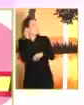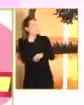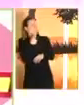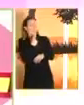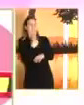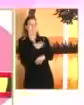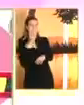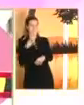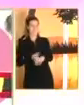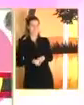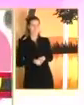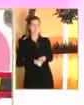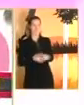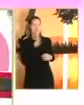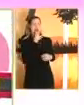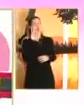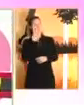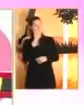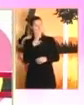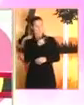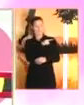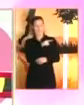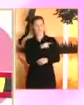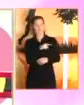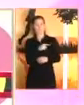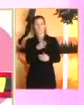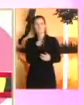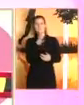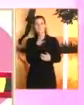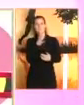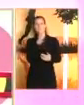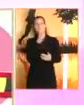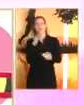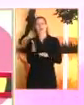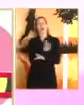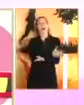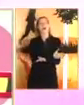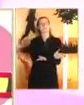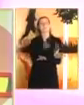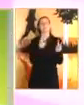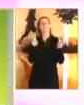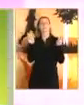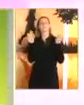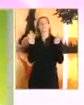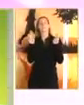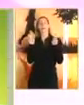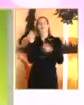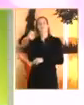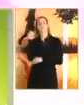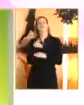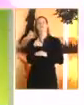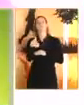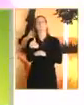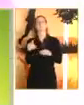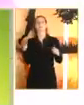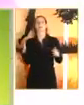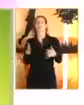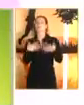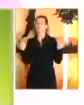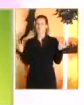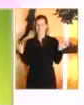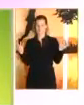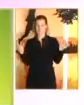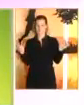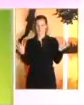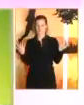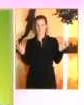Ahora te sacamos tu ADN también, Rocío. Pero antes, bueno, sí. Tenemos ya tema para el viernes que viene. Es una sorpresa. Es una sorpresa. Es